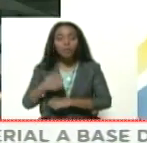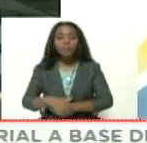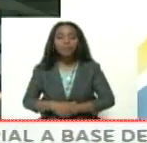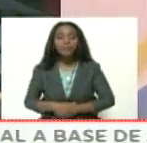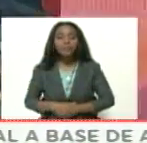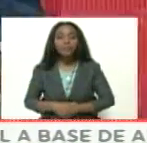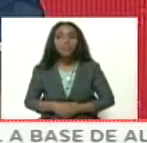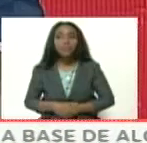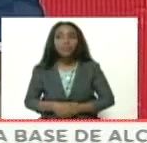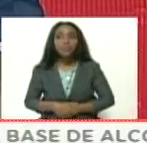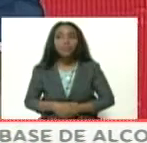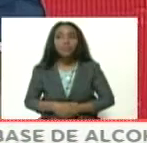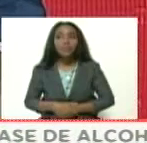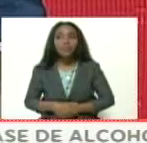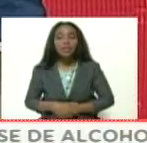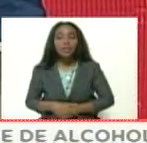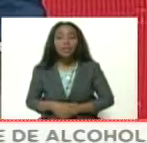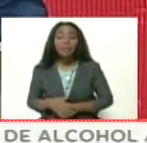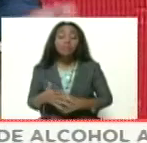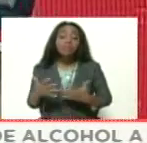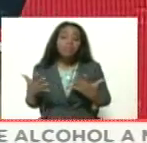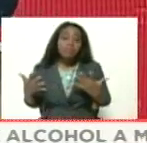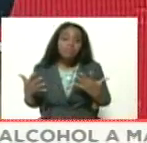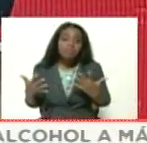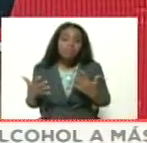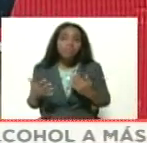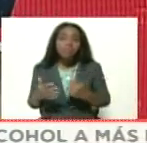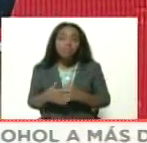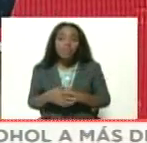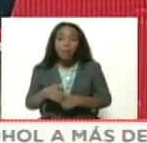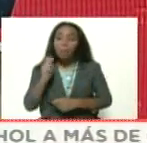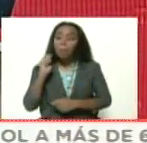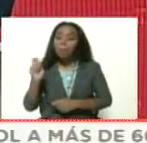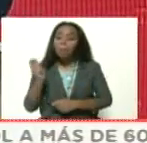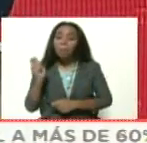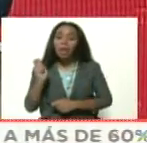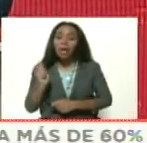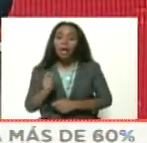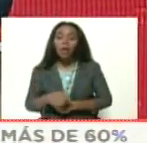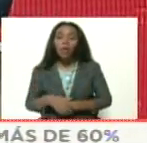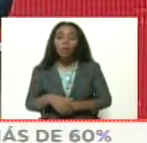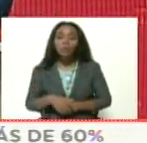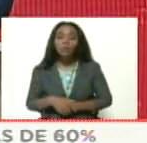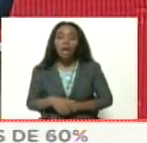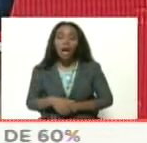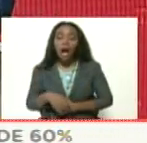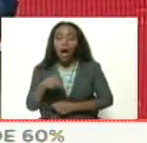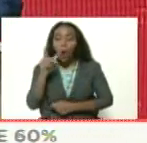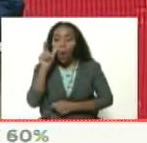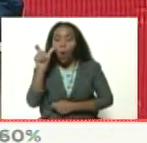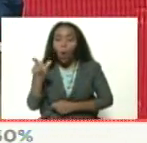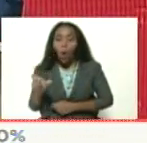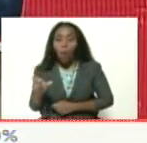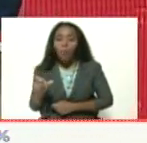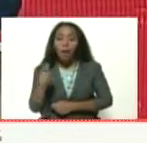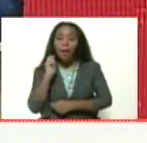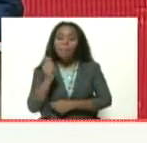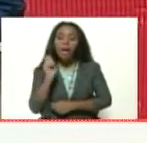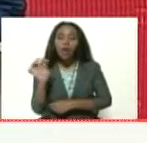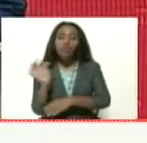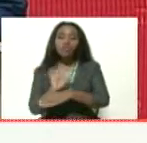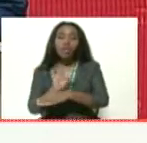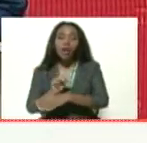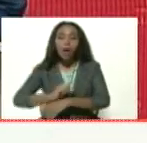República de Colombia, y le pagaron al DAS, le pagaron a funcionarios de la policía